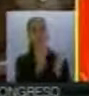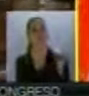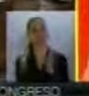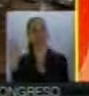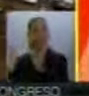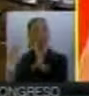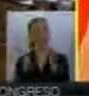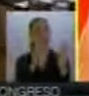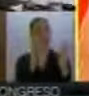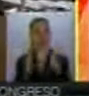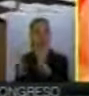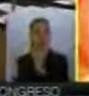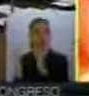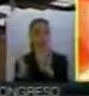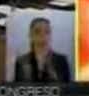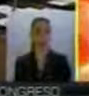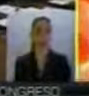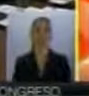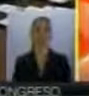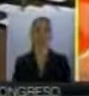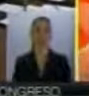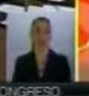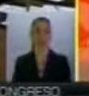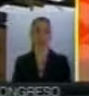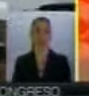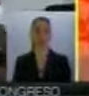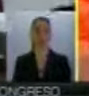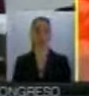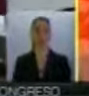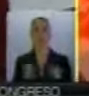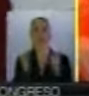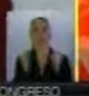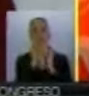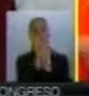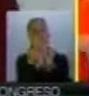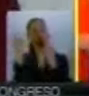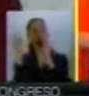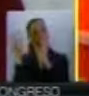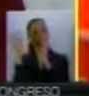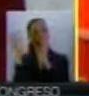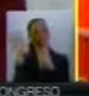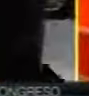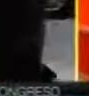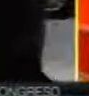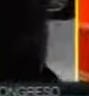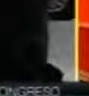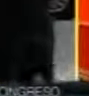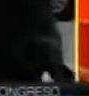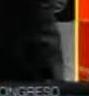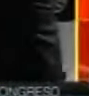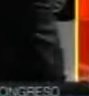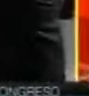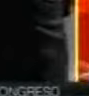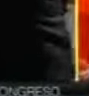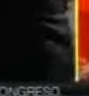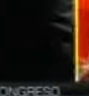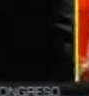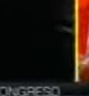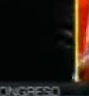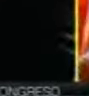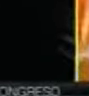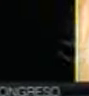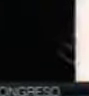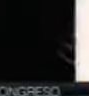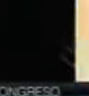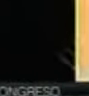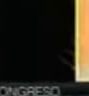está produciendo una subrepresentación en el caso de las mujeres. Andrés, ¿qué se puede esperar con estas medidas de reforma tributaria en estos 100 primeros días de gobierno? ¿Podemos